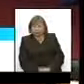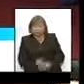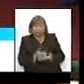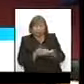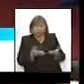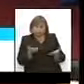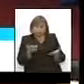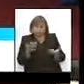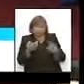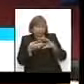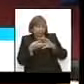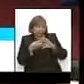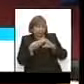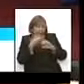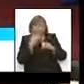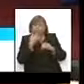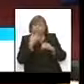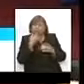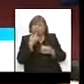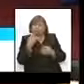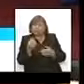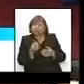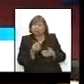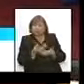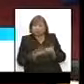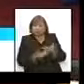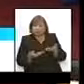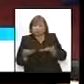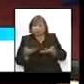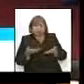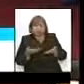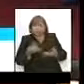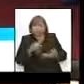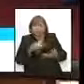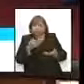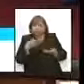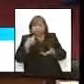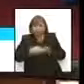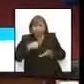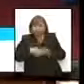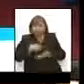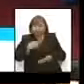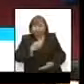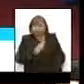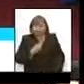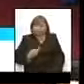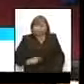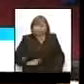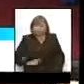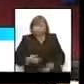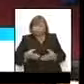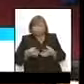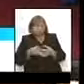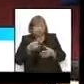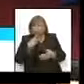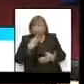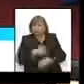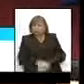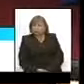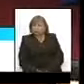unas cuantas empresas? ¿Quiénes son los que disputan la ilusión de no pagar recursos al Estado? Unas cuantas empresas.